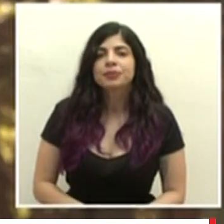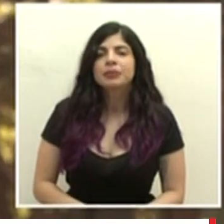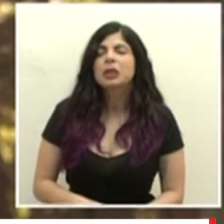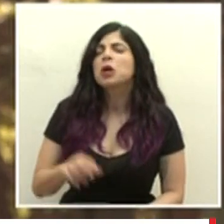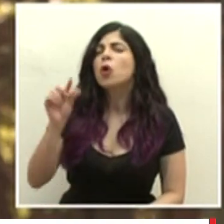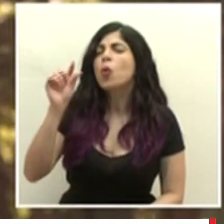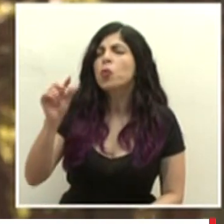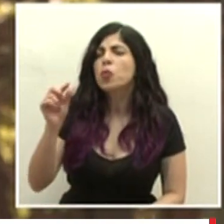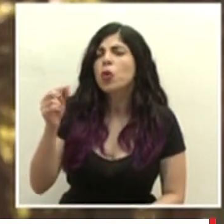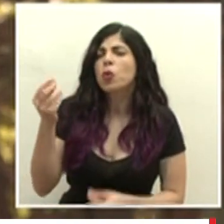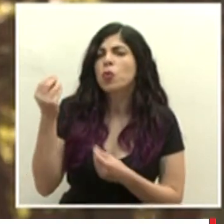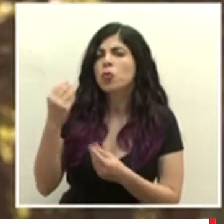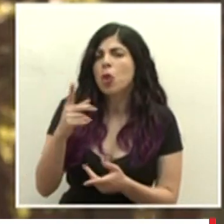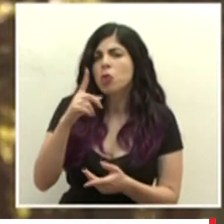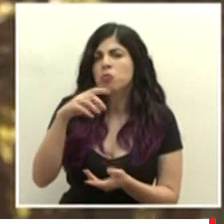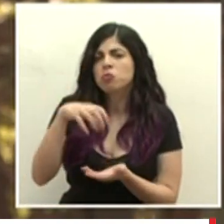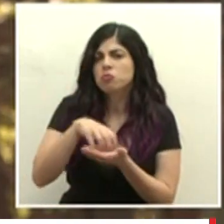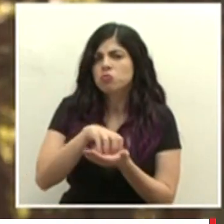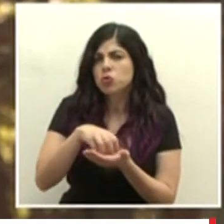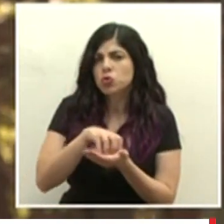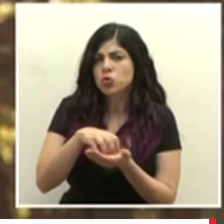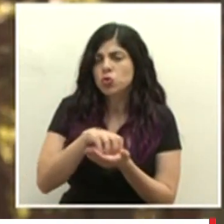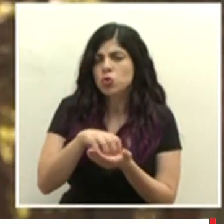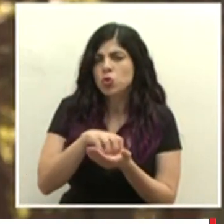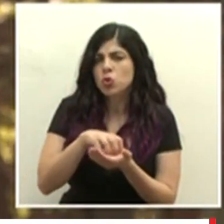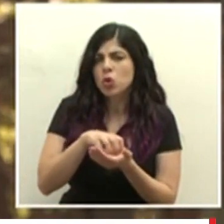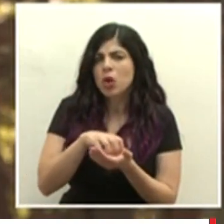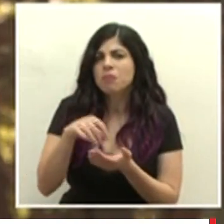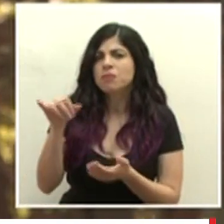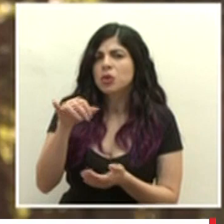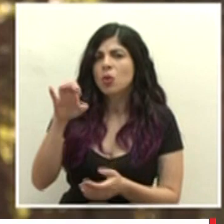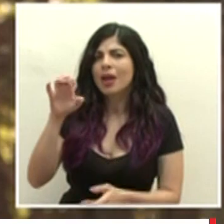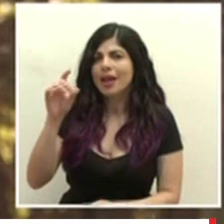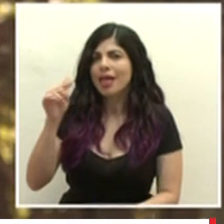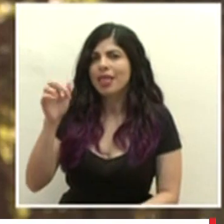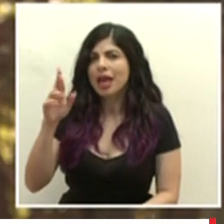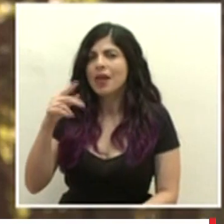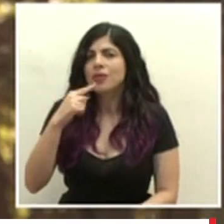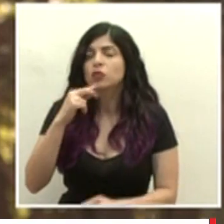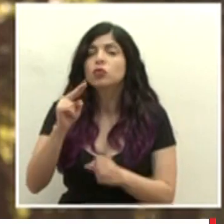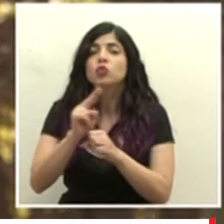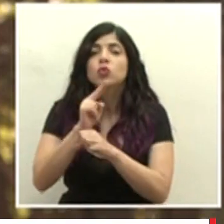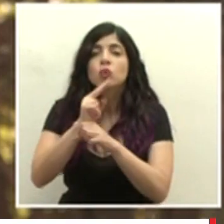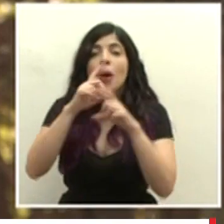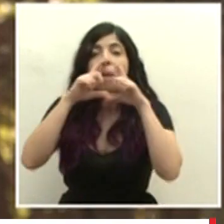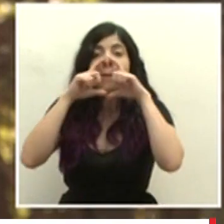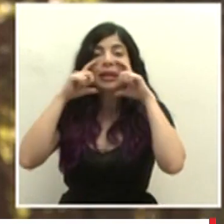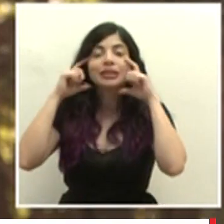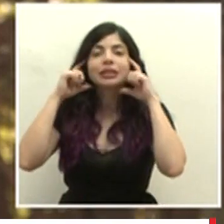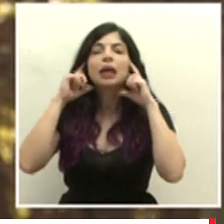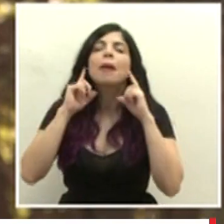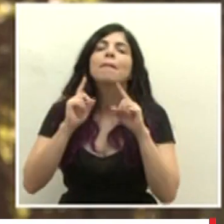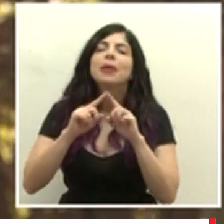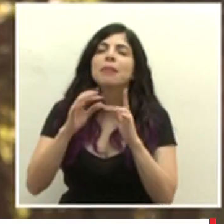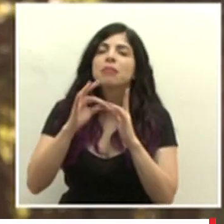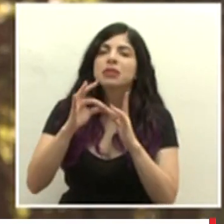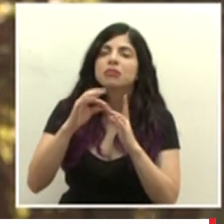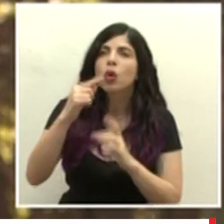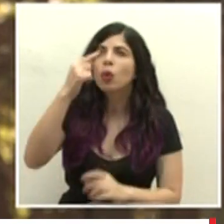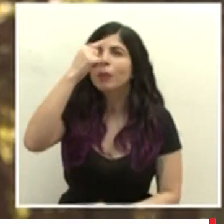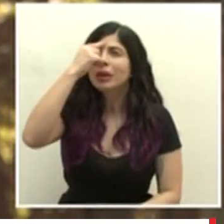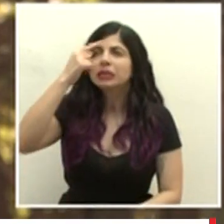Un poco traíamos una inquietud similar a la que tiene don Edgar con respecto al uso de mascarillas, pero sobre todo pensando en